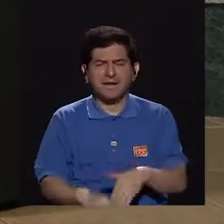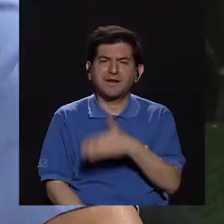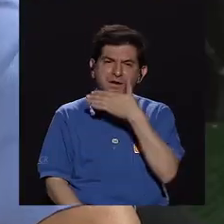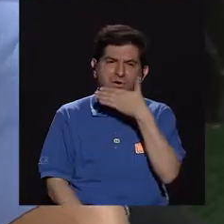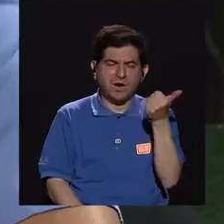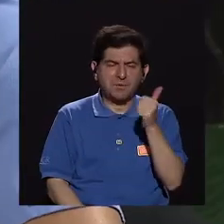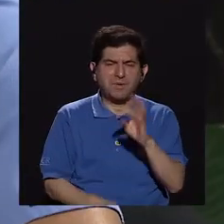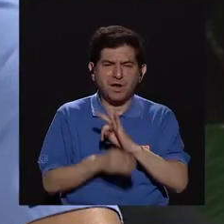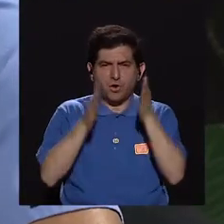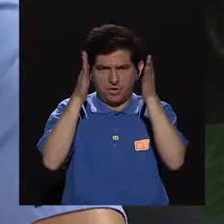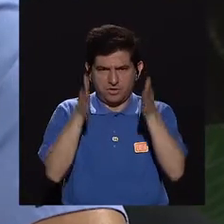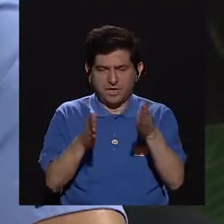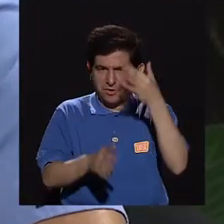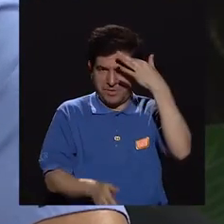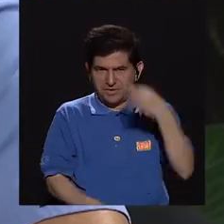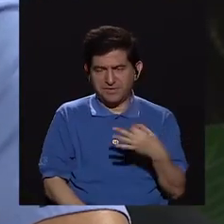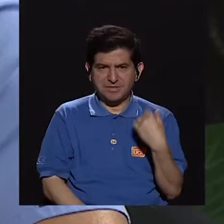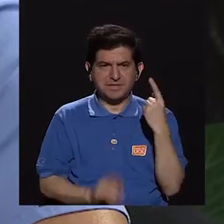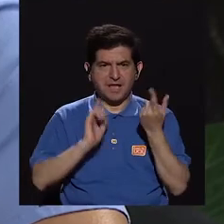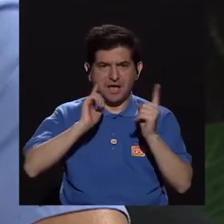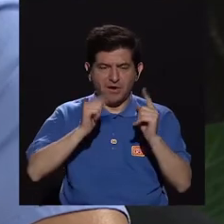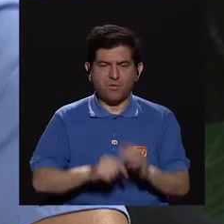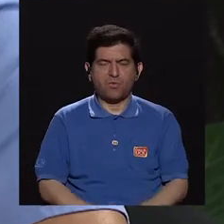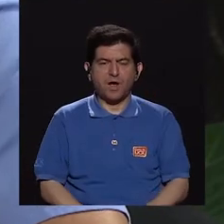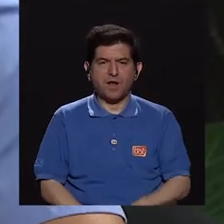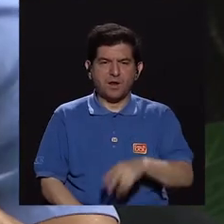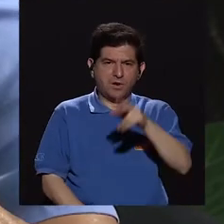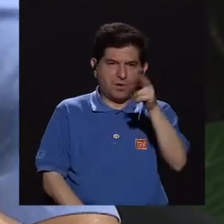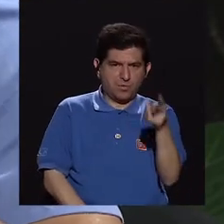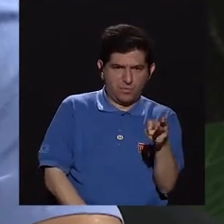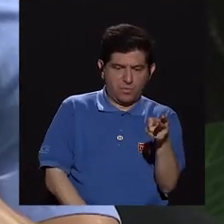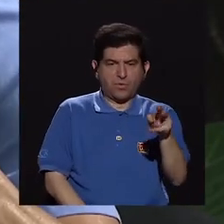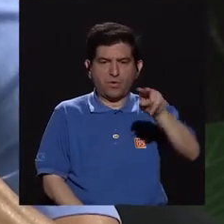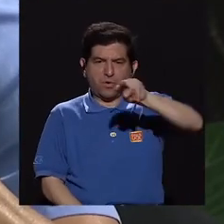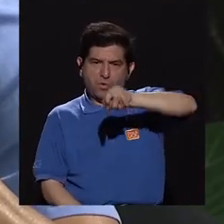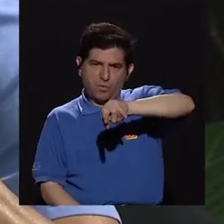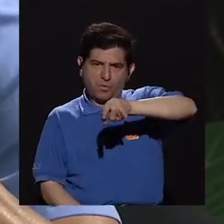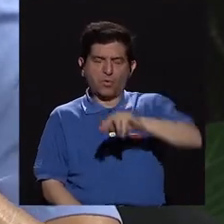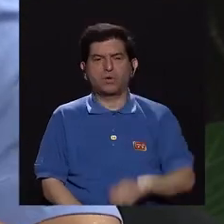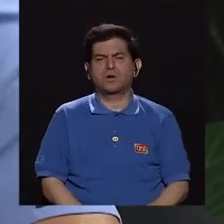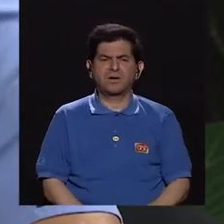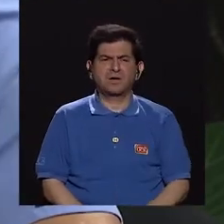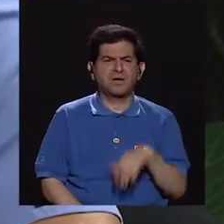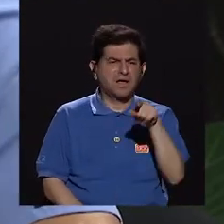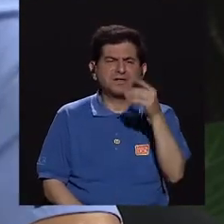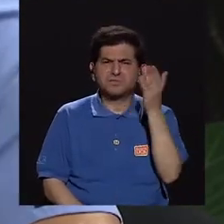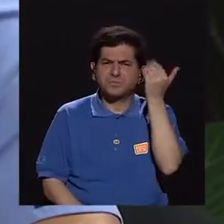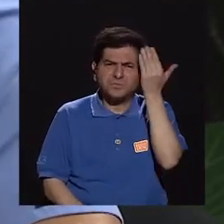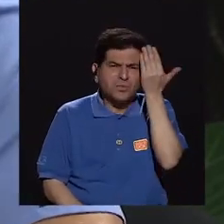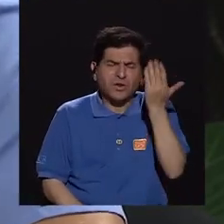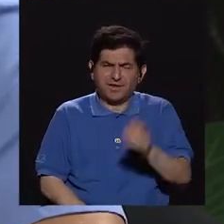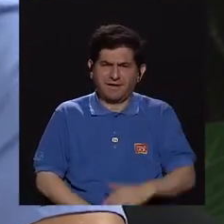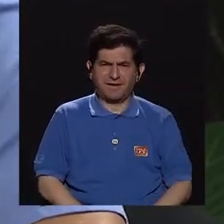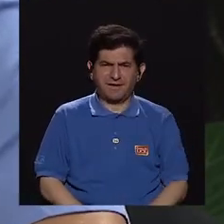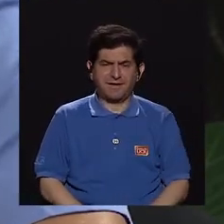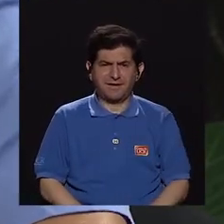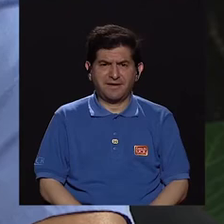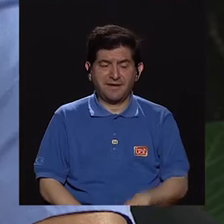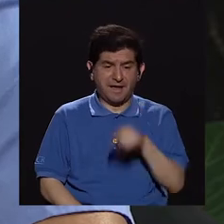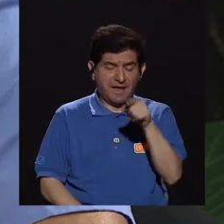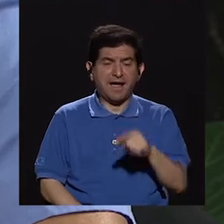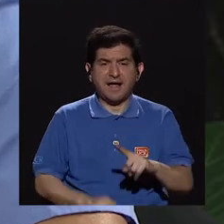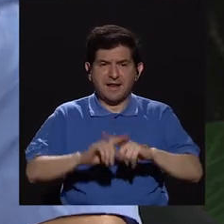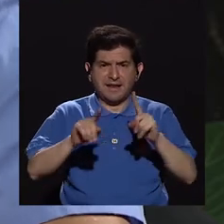embargo, la favorita por los terapeutas siempre es la de decúbito lateral o de medio lado. ¿Por qué nos permite eso? Bueno, porque